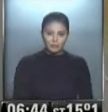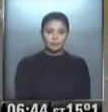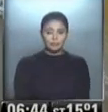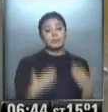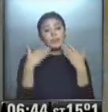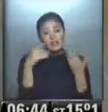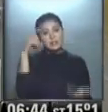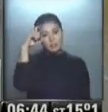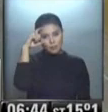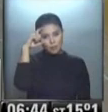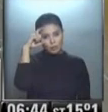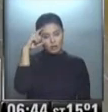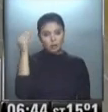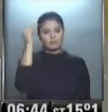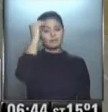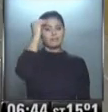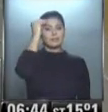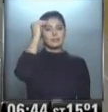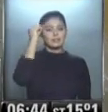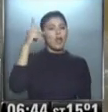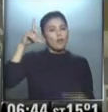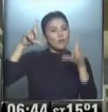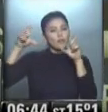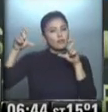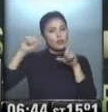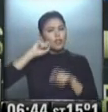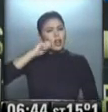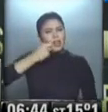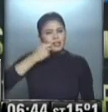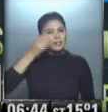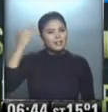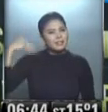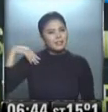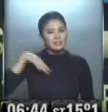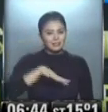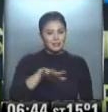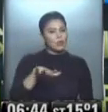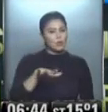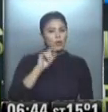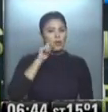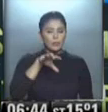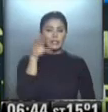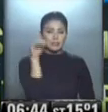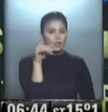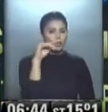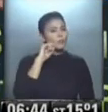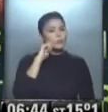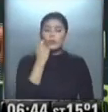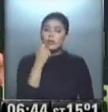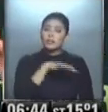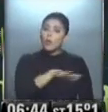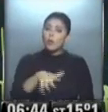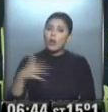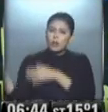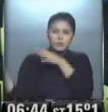Muchísimas gracias, Emanuel. Y me quedó en el recuerdo esa foto tan linda de Caleta Olivia. ¿sí? En Santa Cruz. Es una zona donde el viento